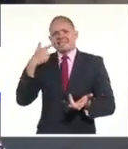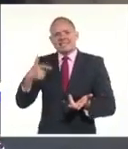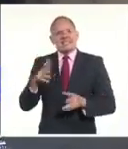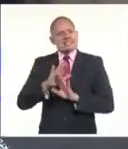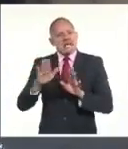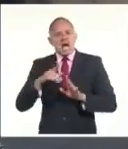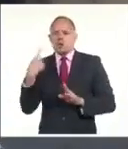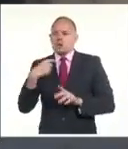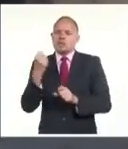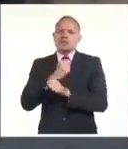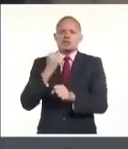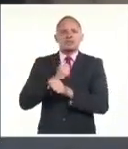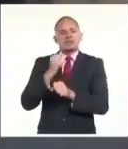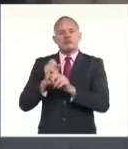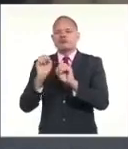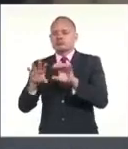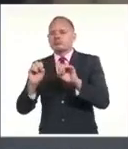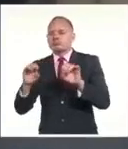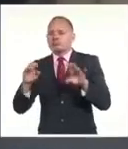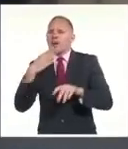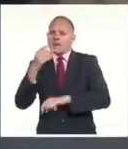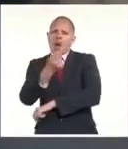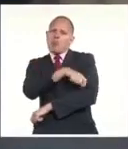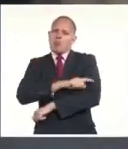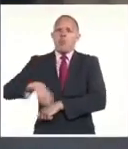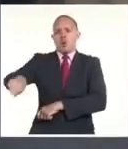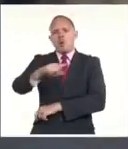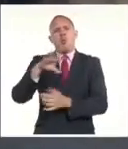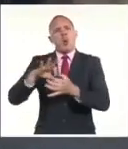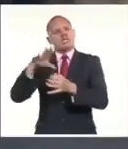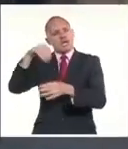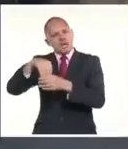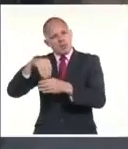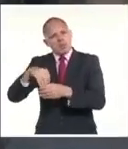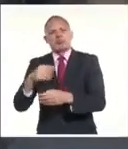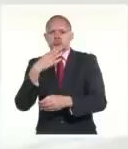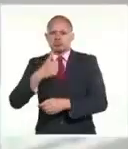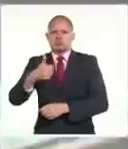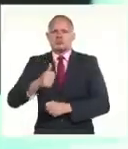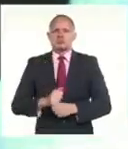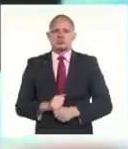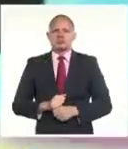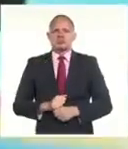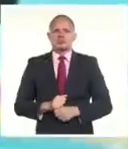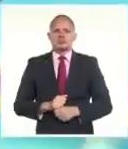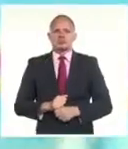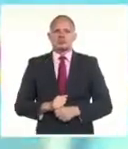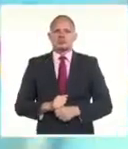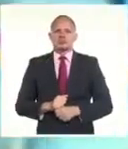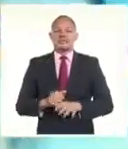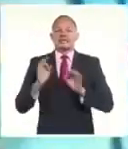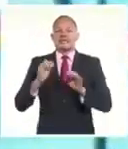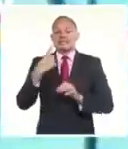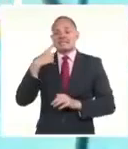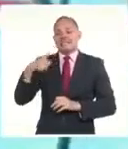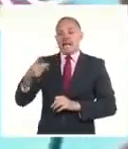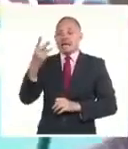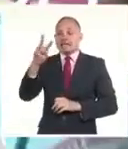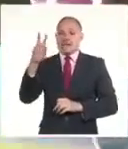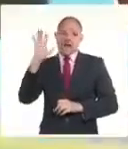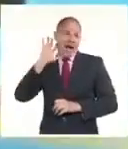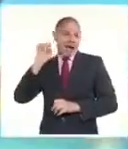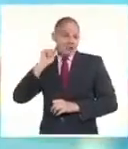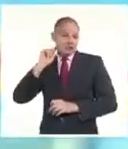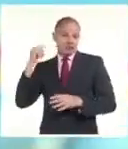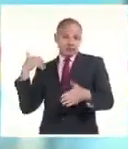brindar una programación mejor a nuestros televidentes. Hemos crecido en todo. Transcurren 35 años desde aquel día